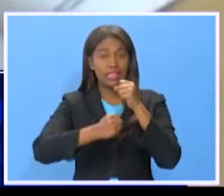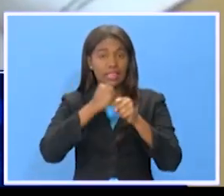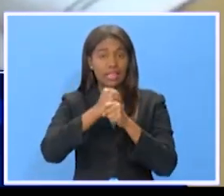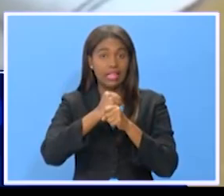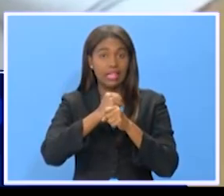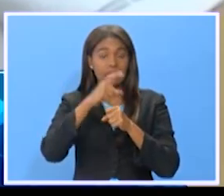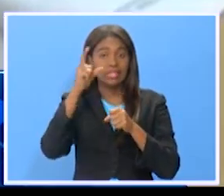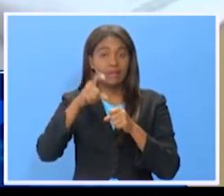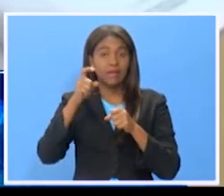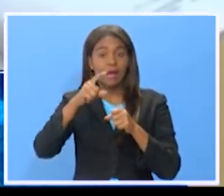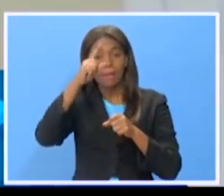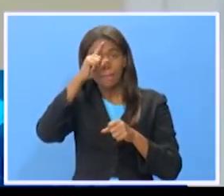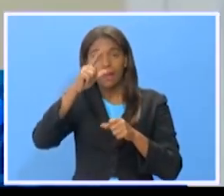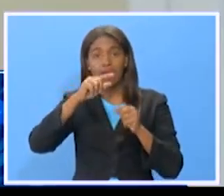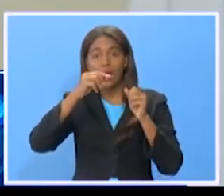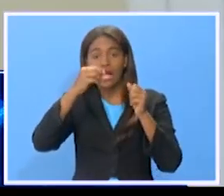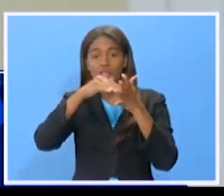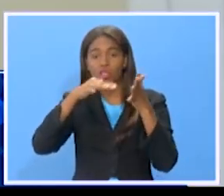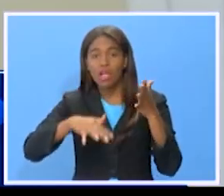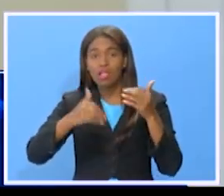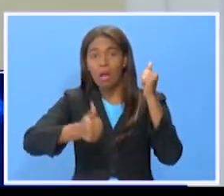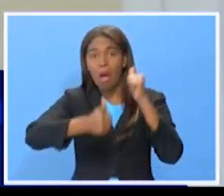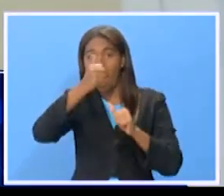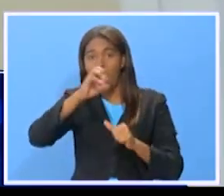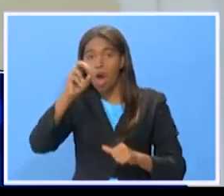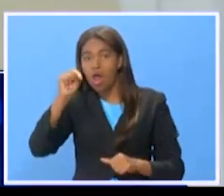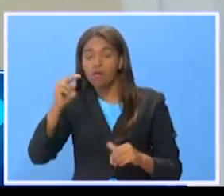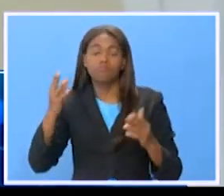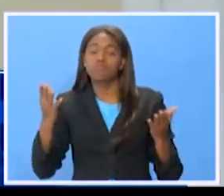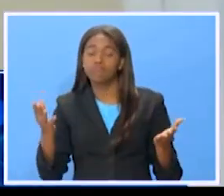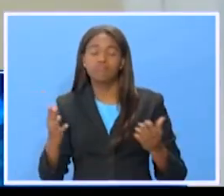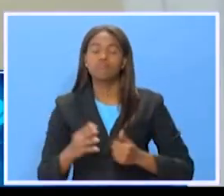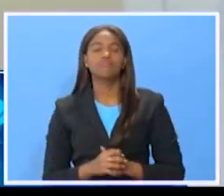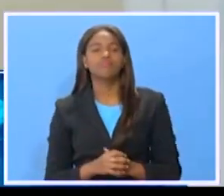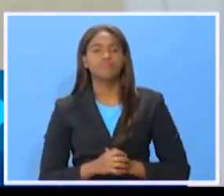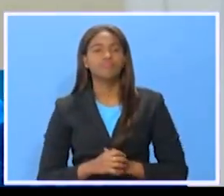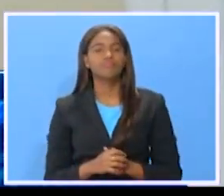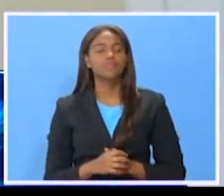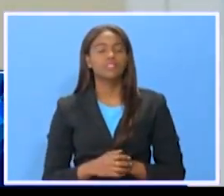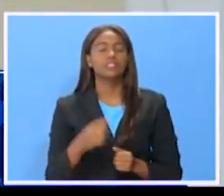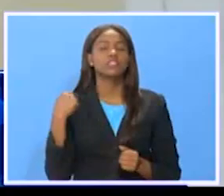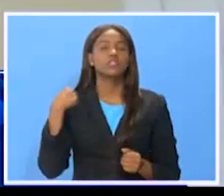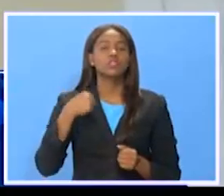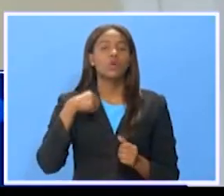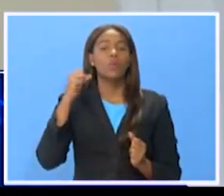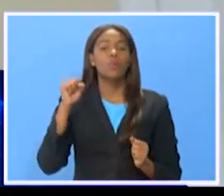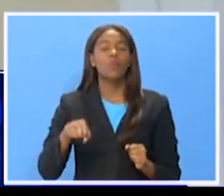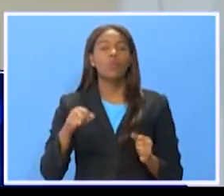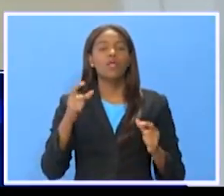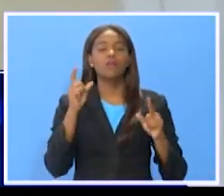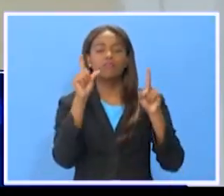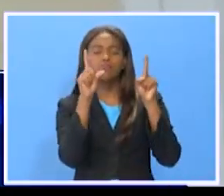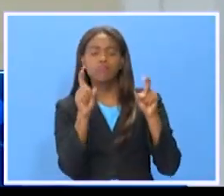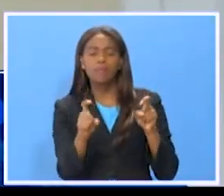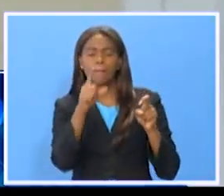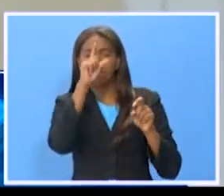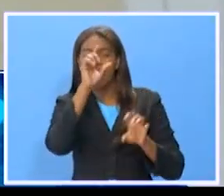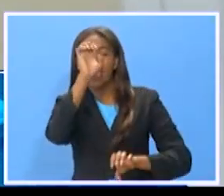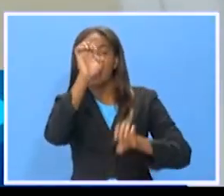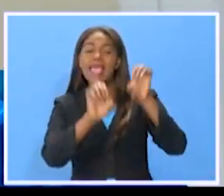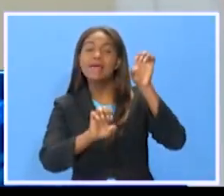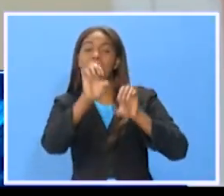para promover estudiantes. E insistimos con que sean de diagnóstico, porque